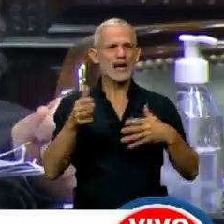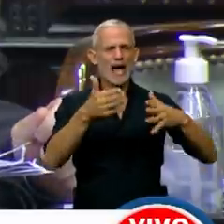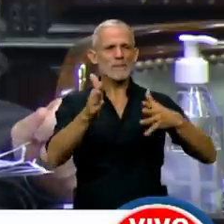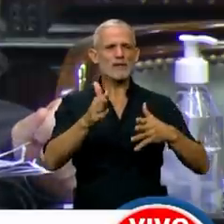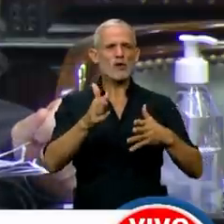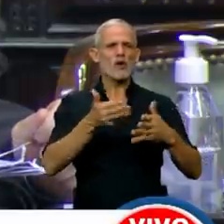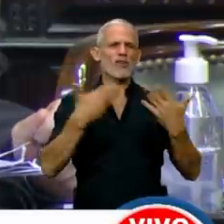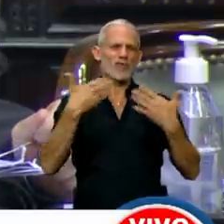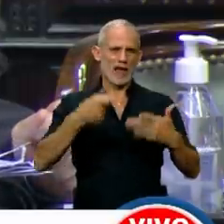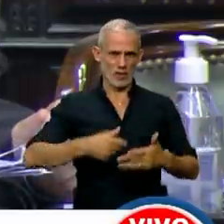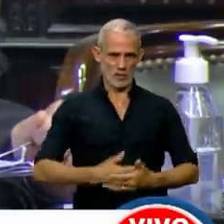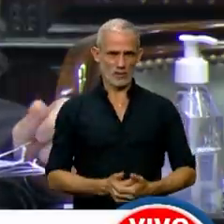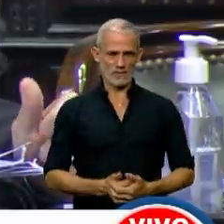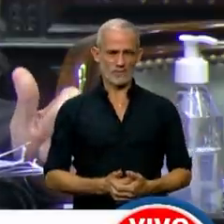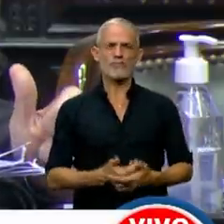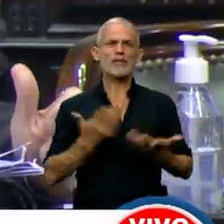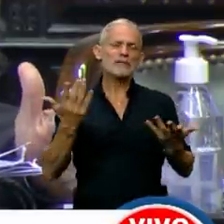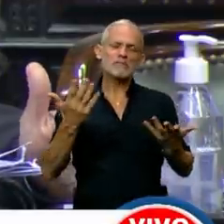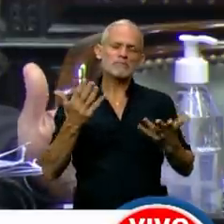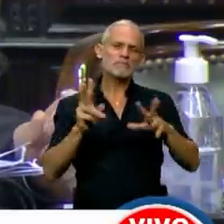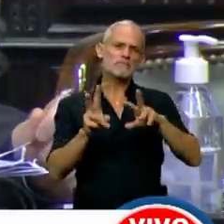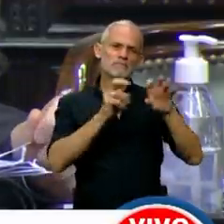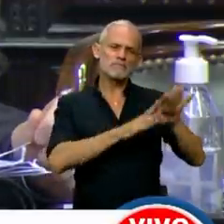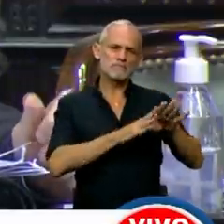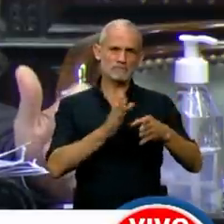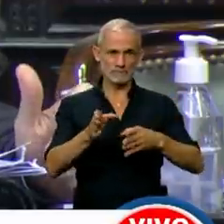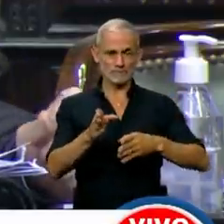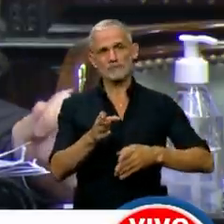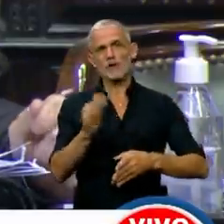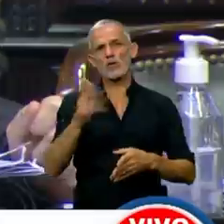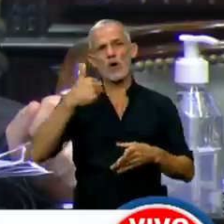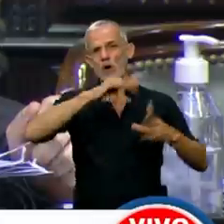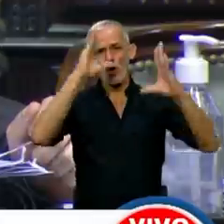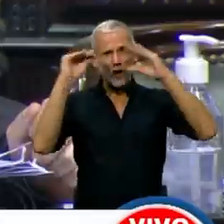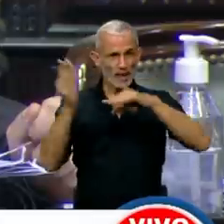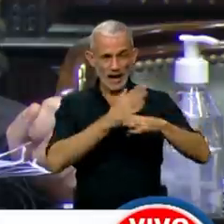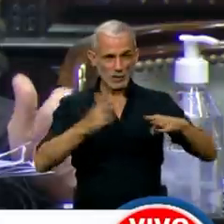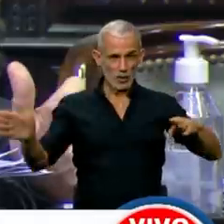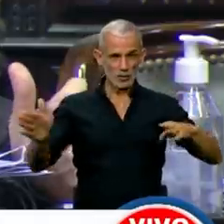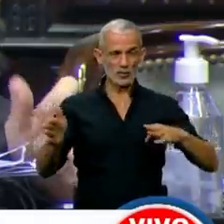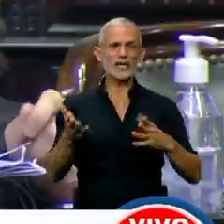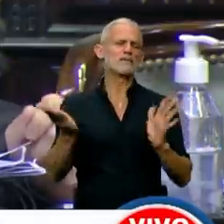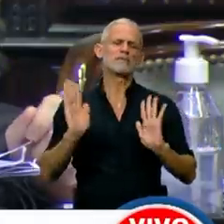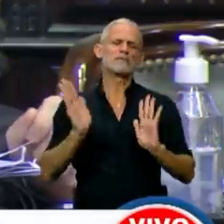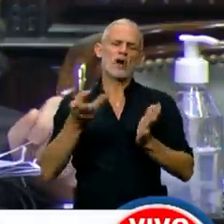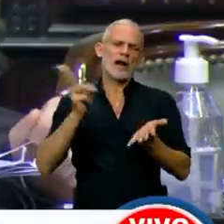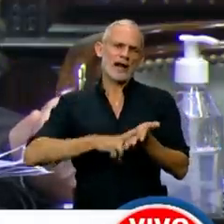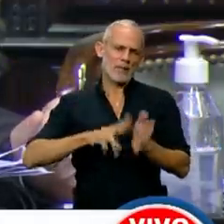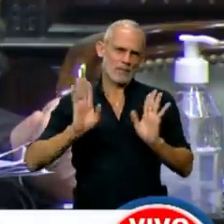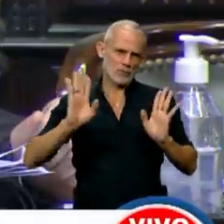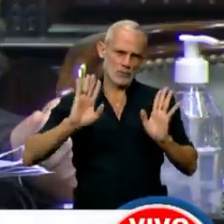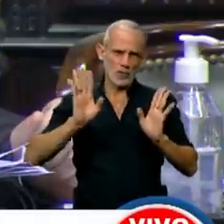camino más allá de estas cuestiones en toda esta noche y no voy a reiterar